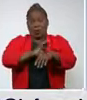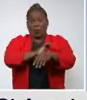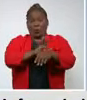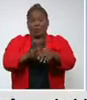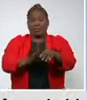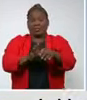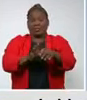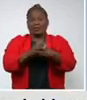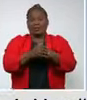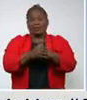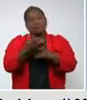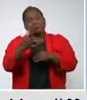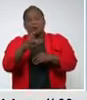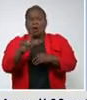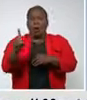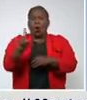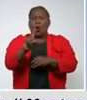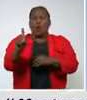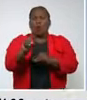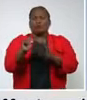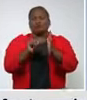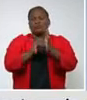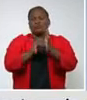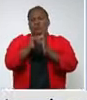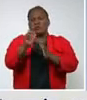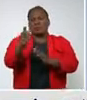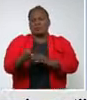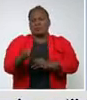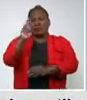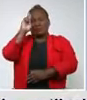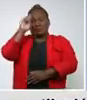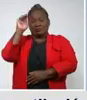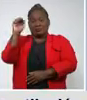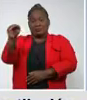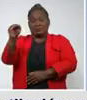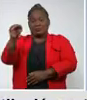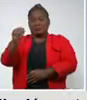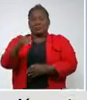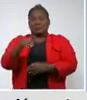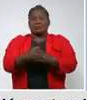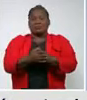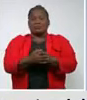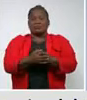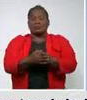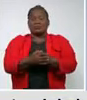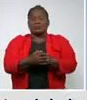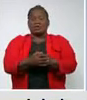prácticamente 11 millones de casos activos, como se puede ver ahí, y con los